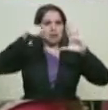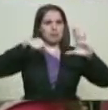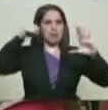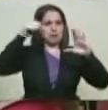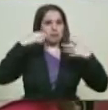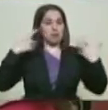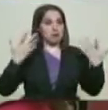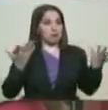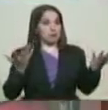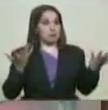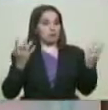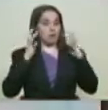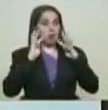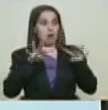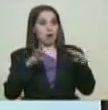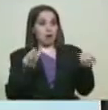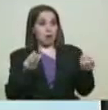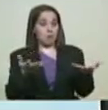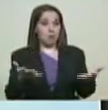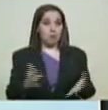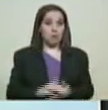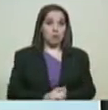increíble,